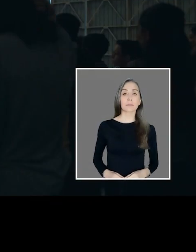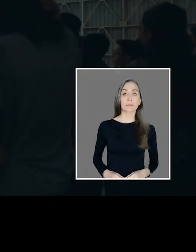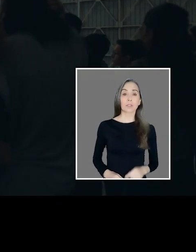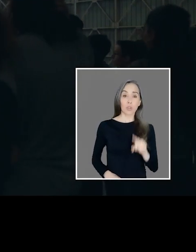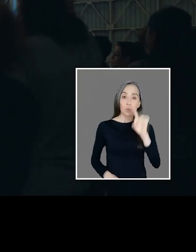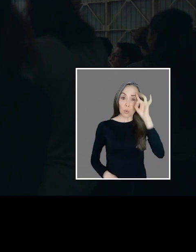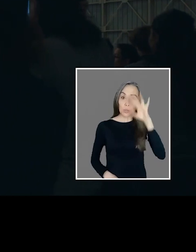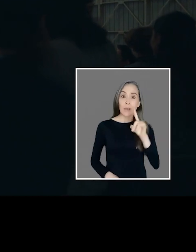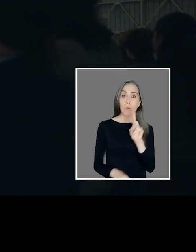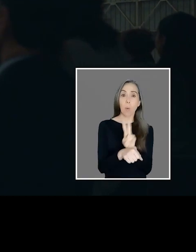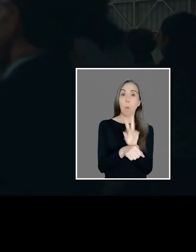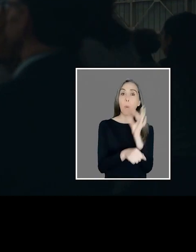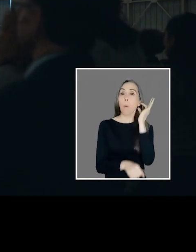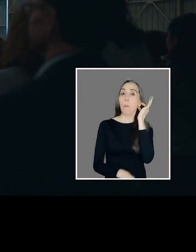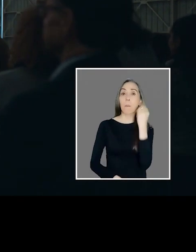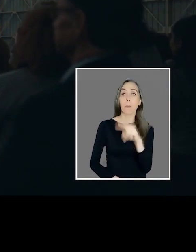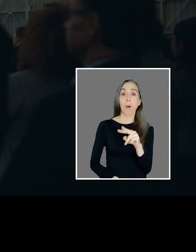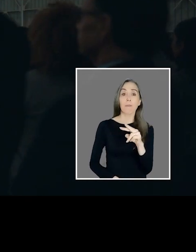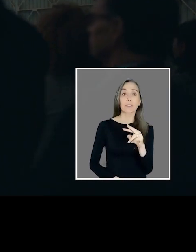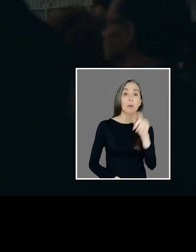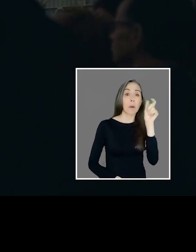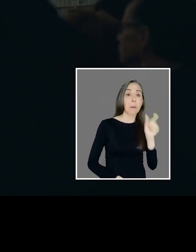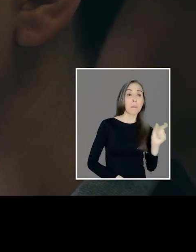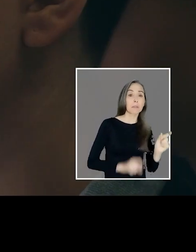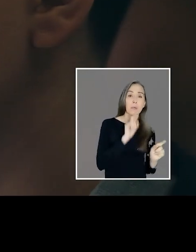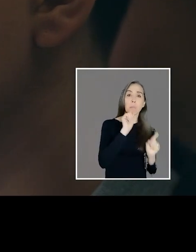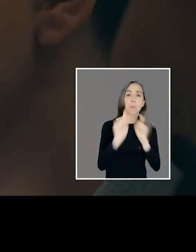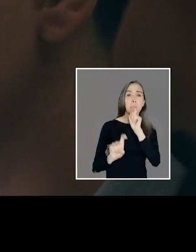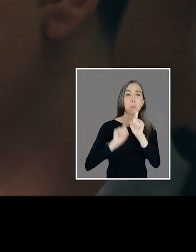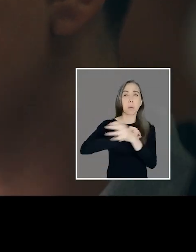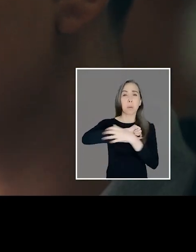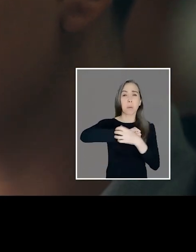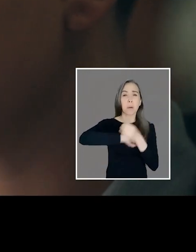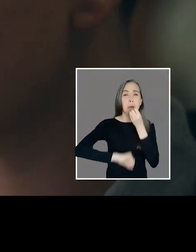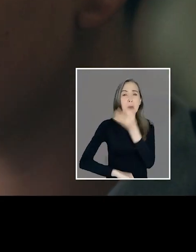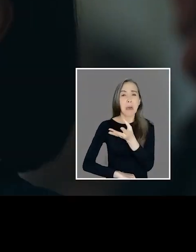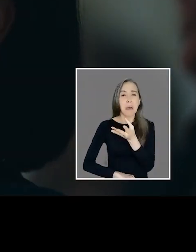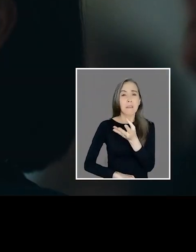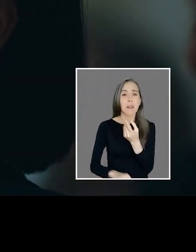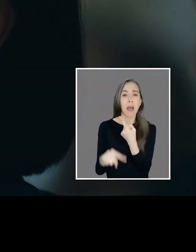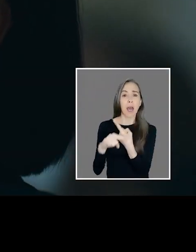¿Y que una de tus profesoras recibió insultos y amenazas?